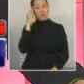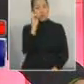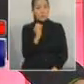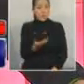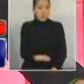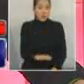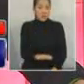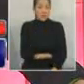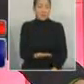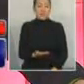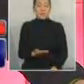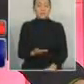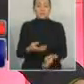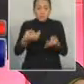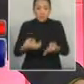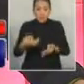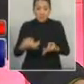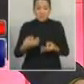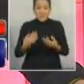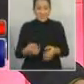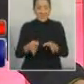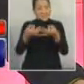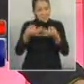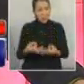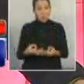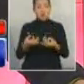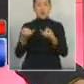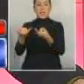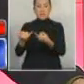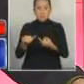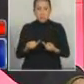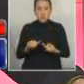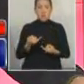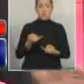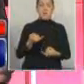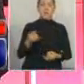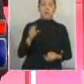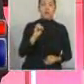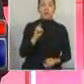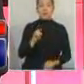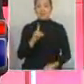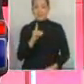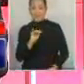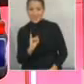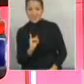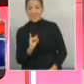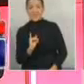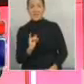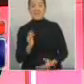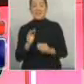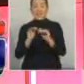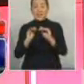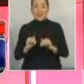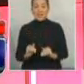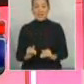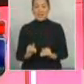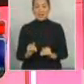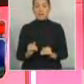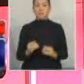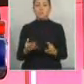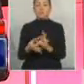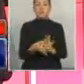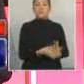está efectivamente estudiado, acaba de salir un informe, de hecho, de la OCDE, que entre los factores del